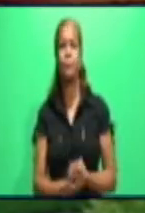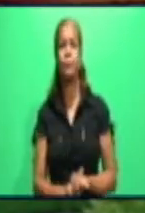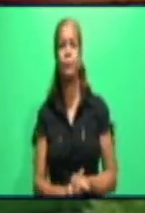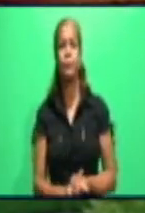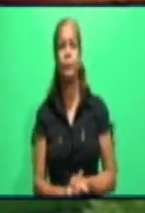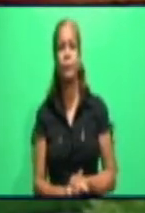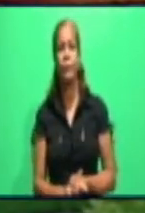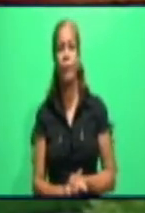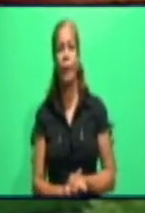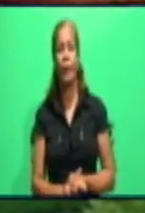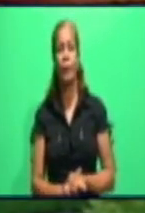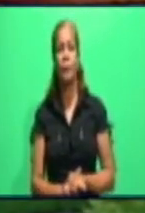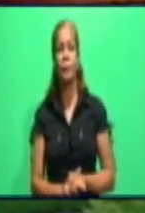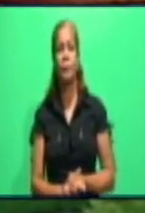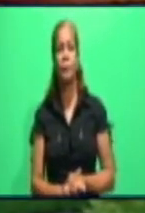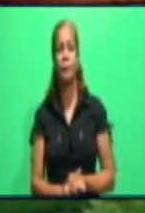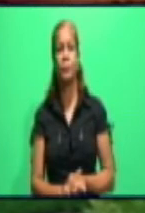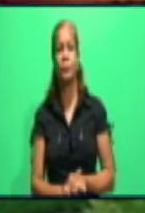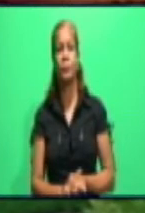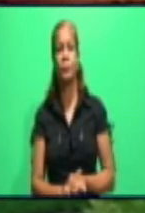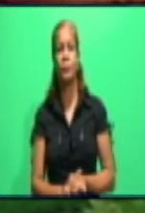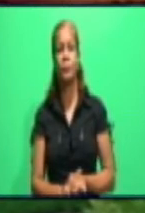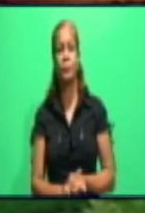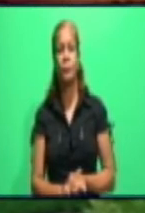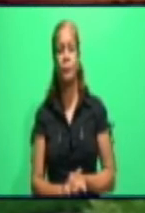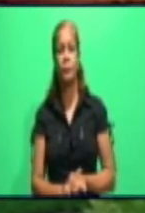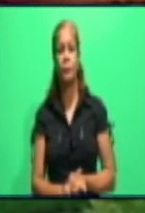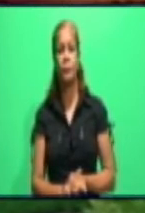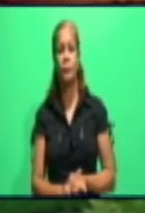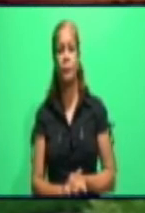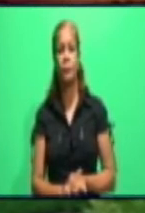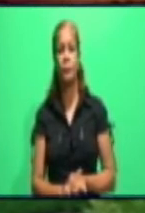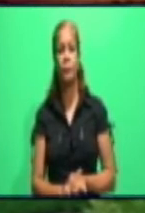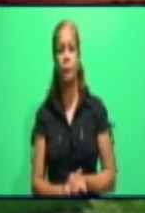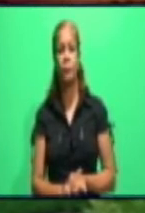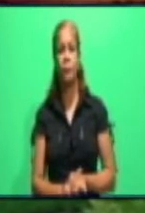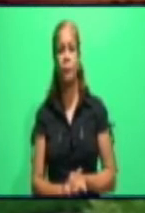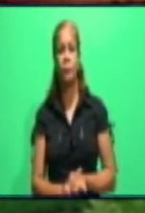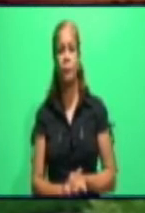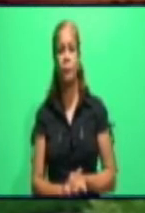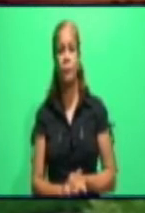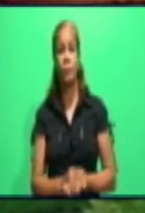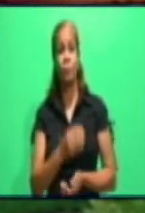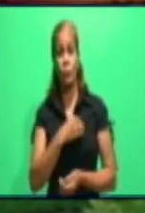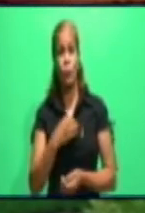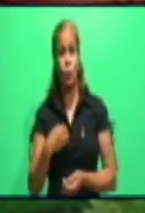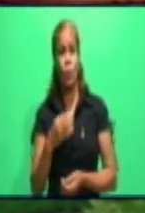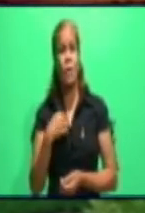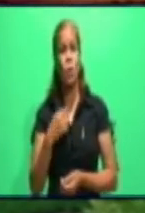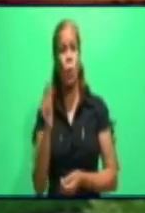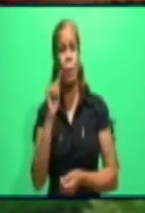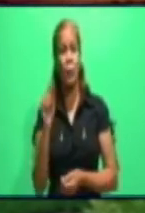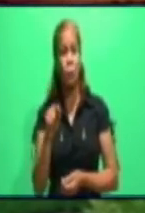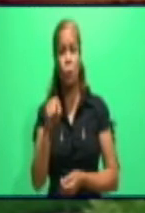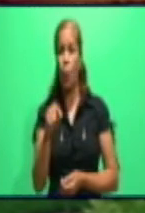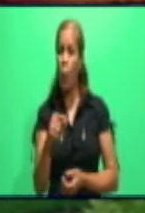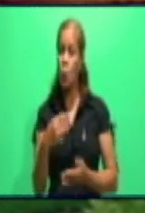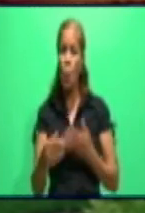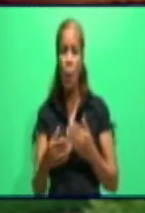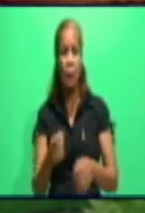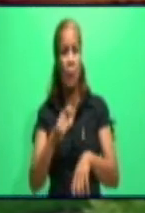tema y de cómo termina su primera intervención en el programa diciendo que es un riesgo y contaminarse es